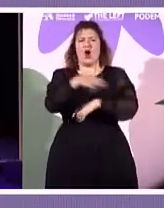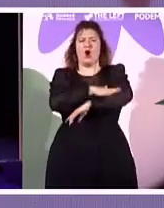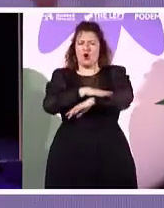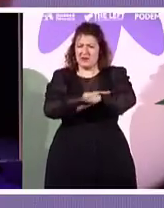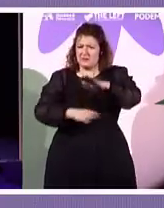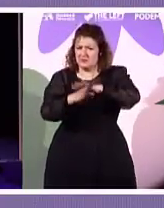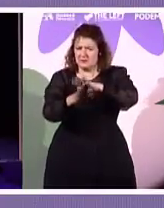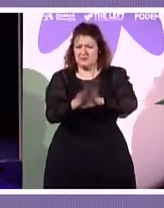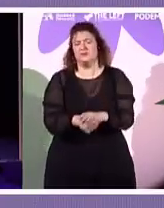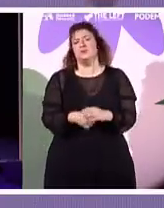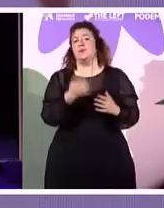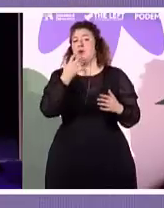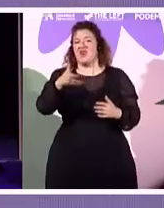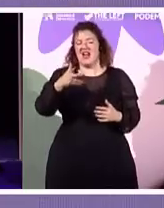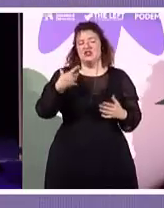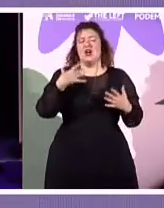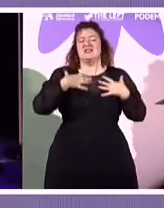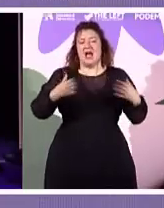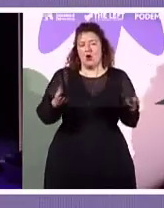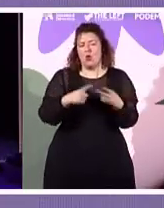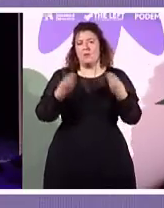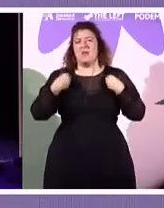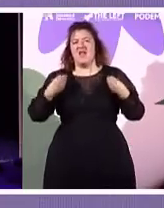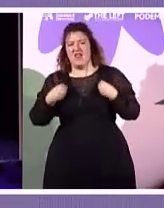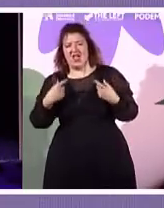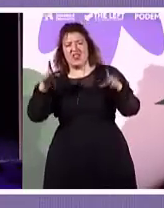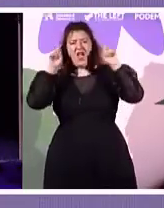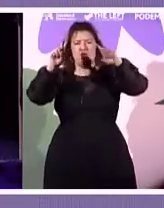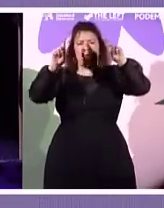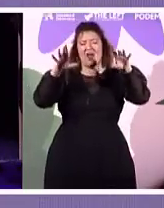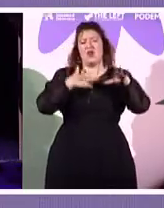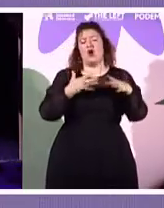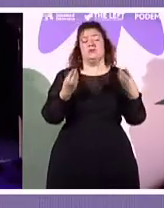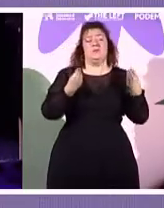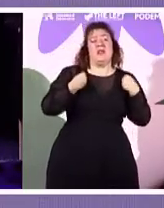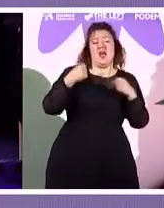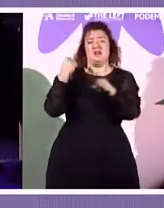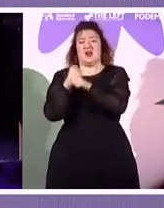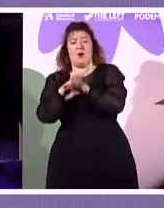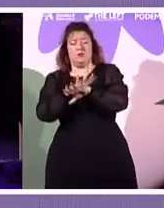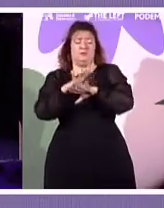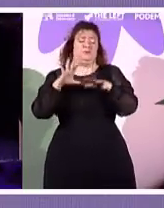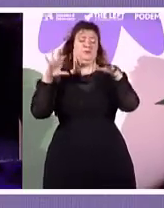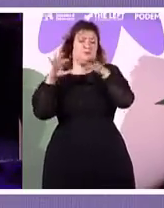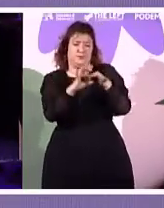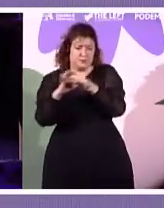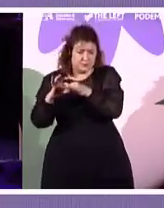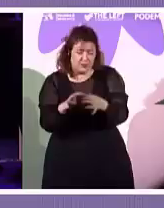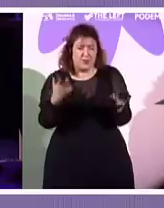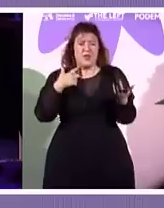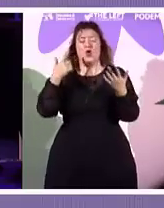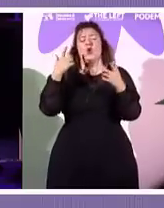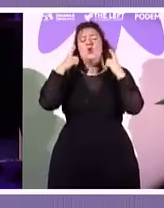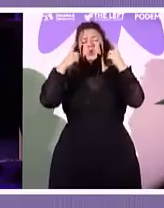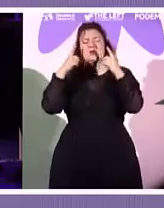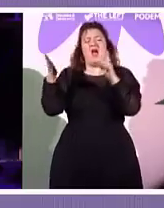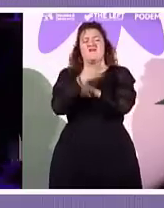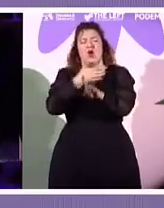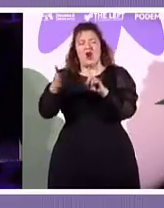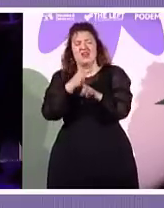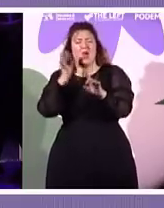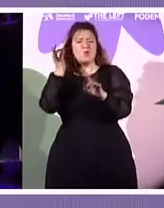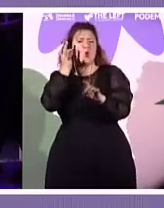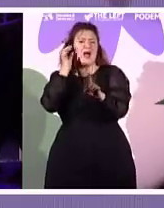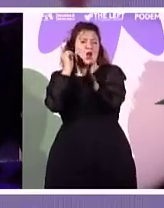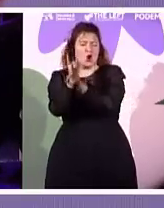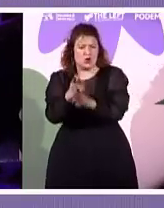que el derecho a la salud a la vivienda a la educación a la conciliación a la lucha contra las violencias contra las mujeres que el reparto